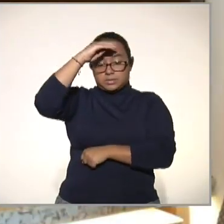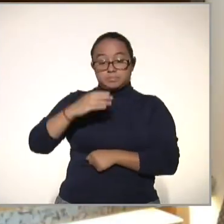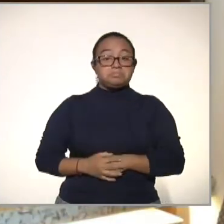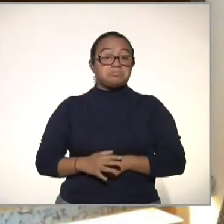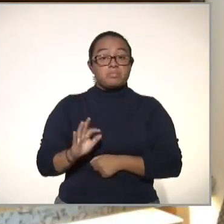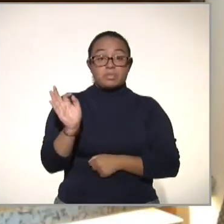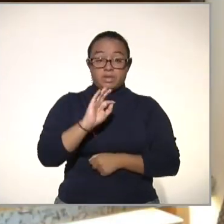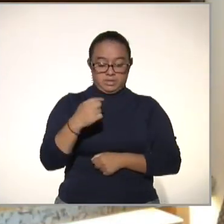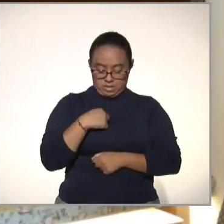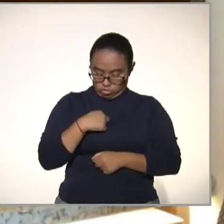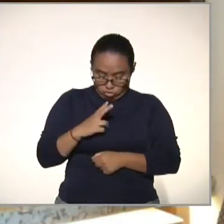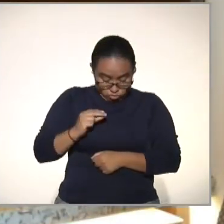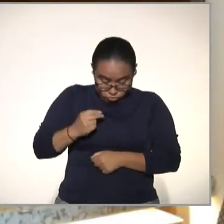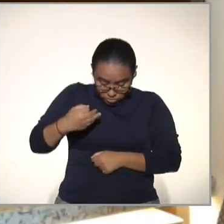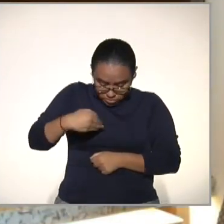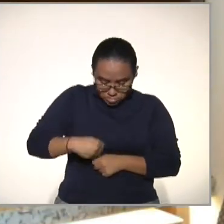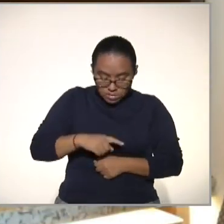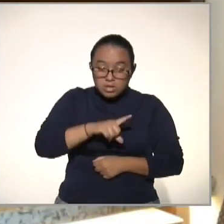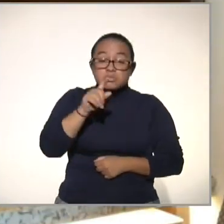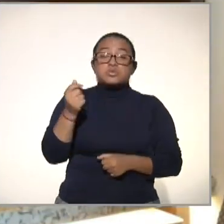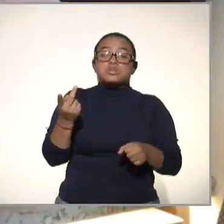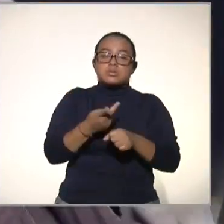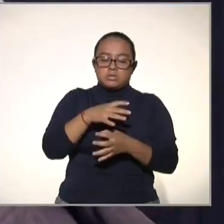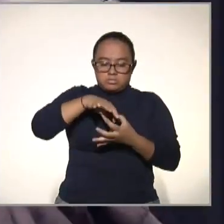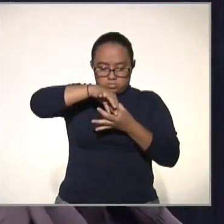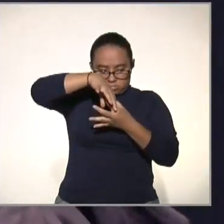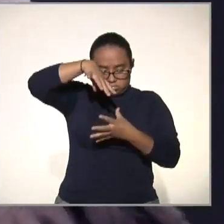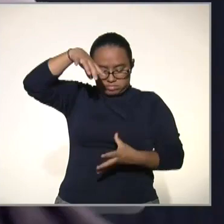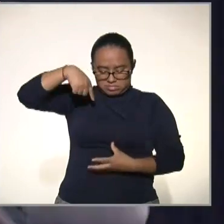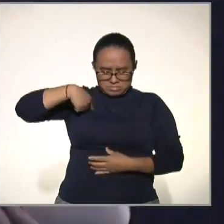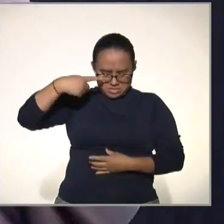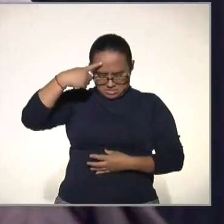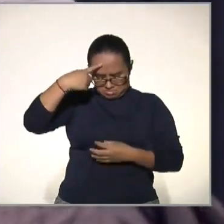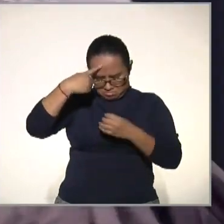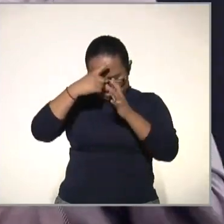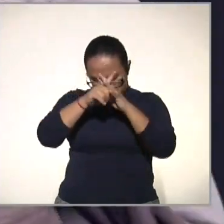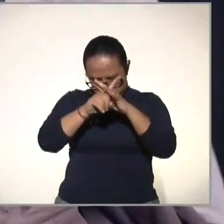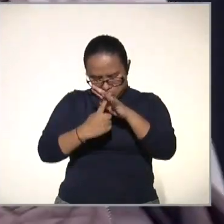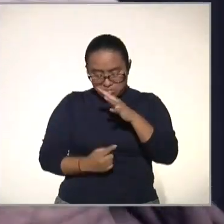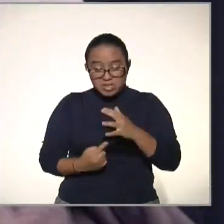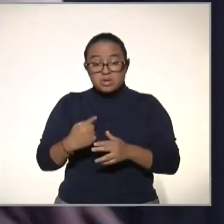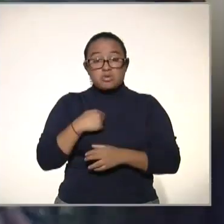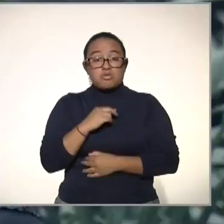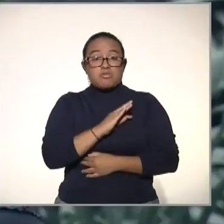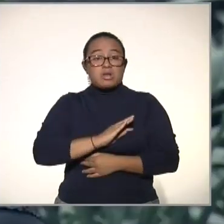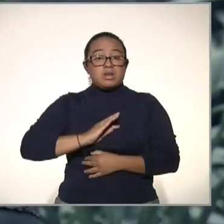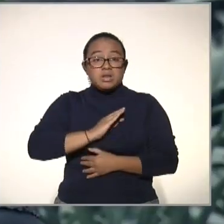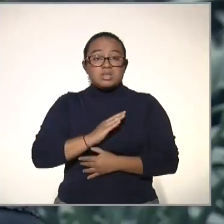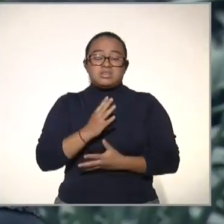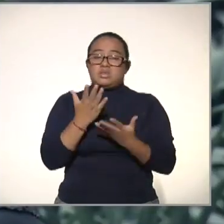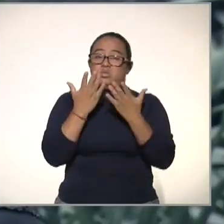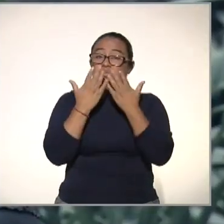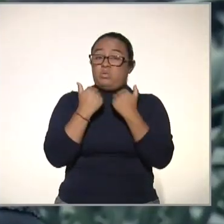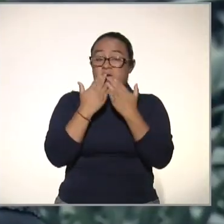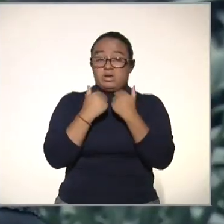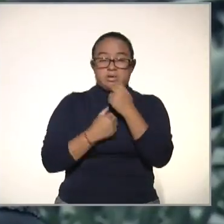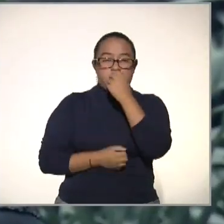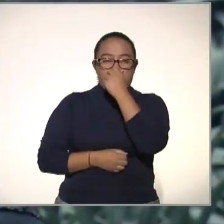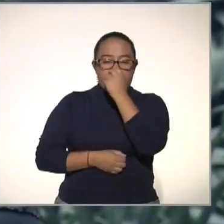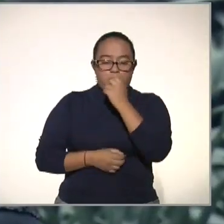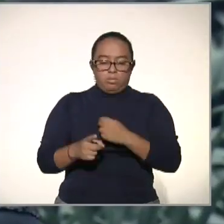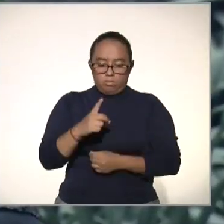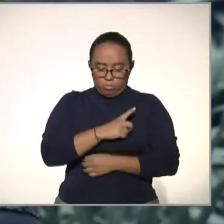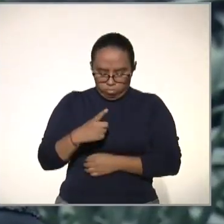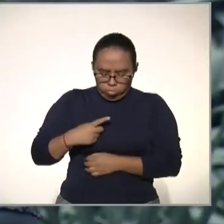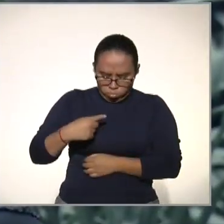no nos aceptamos, nos desconectamos, nos perdemos y nos volvemos infelices y muy frustrados.